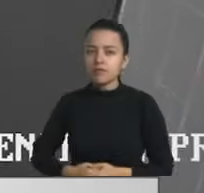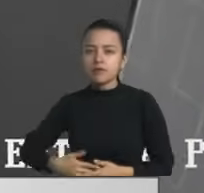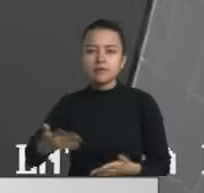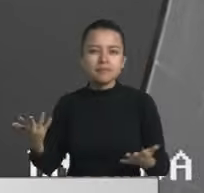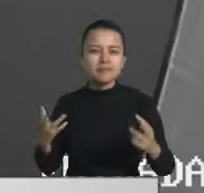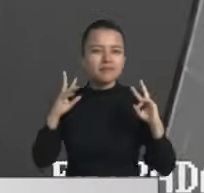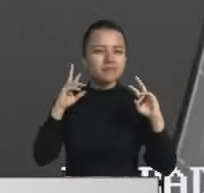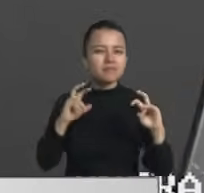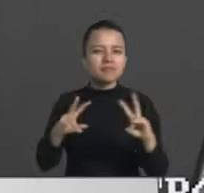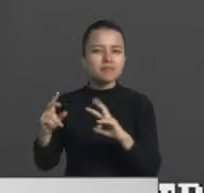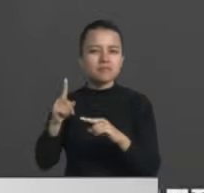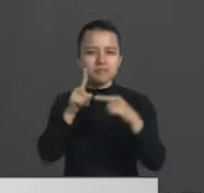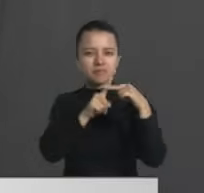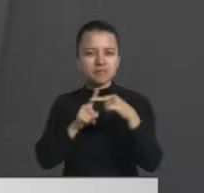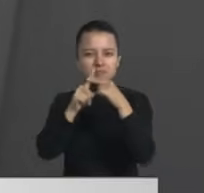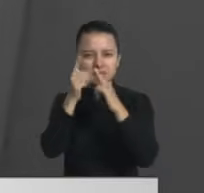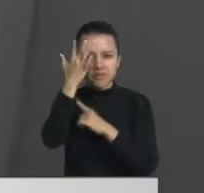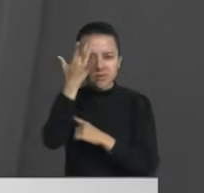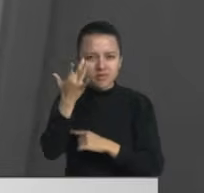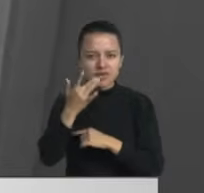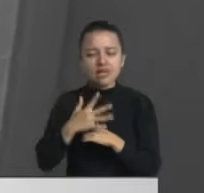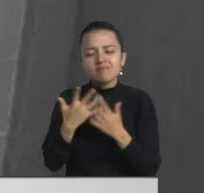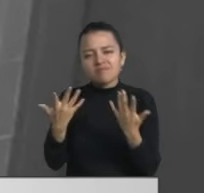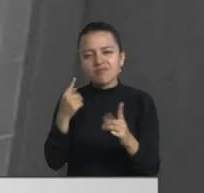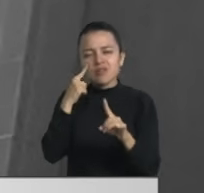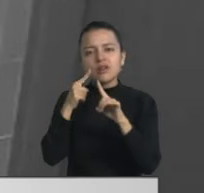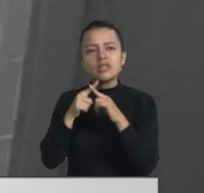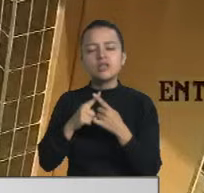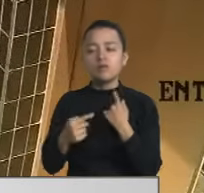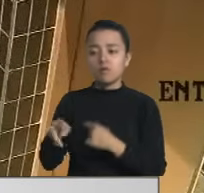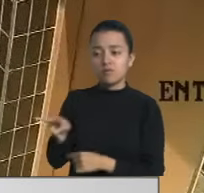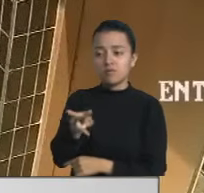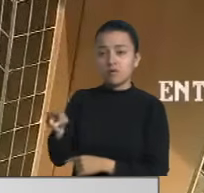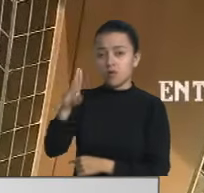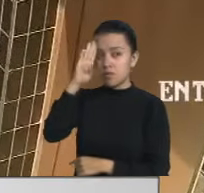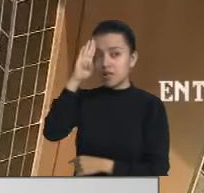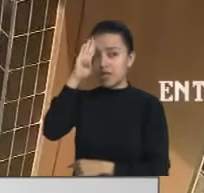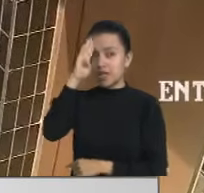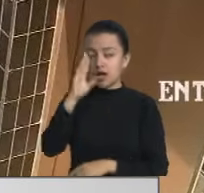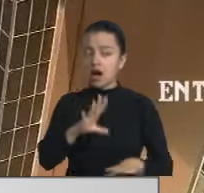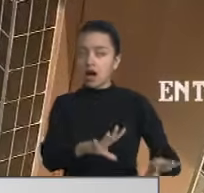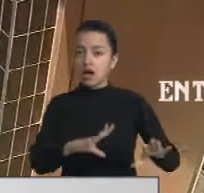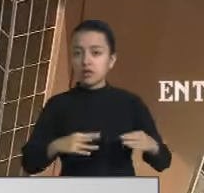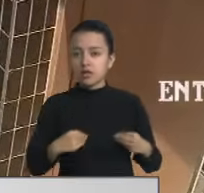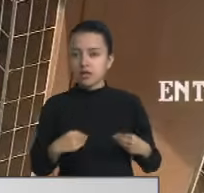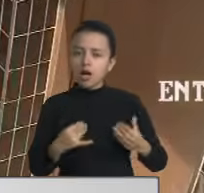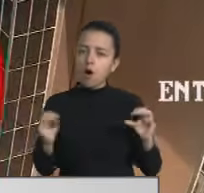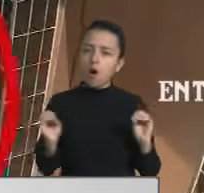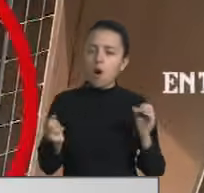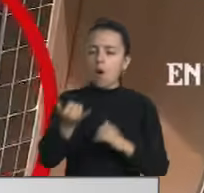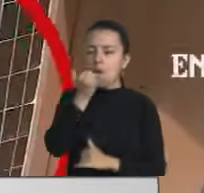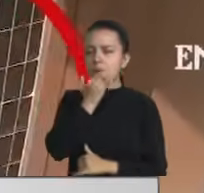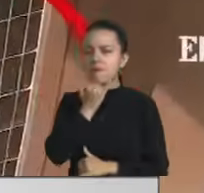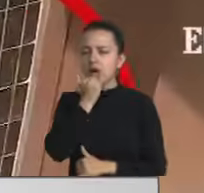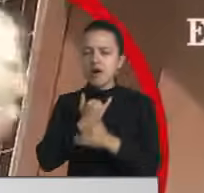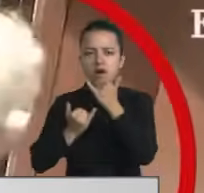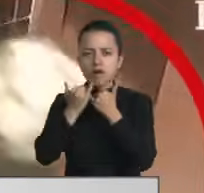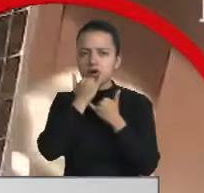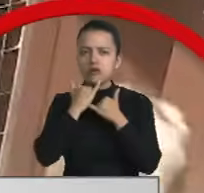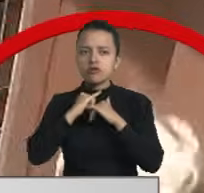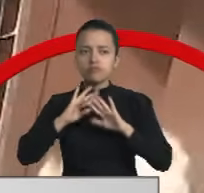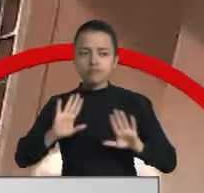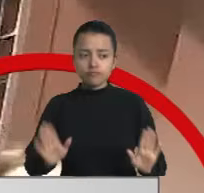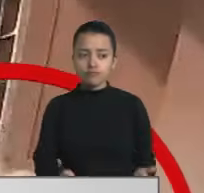quiere corroborar con esta indagación es si los policías incurrieron en algún error milimétrico que